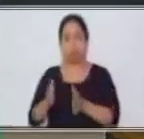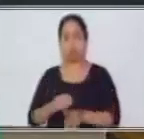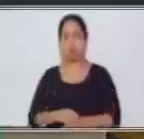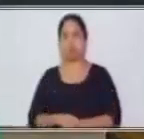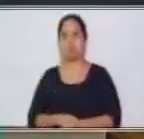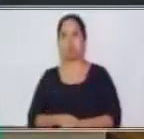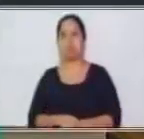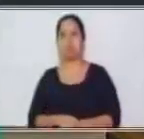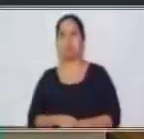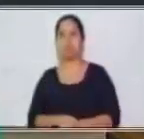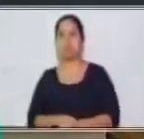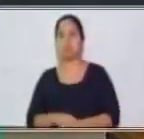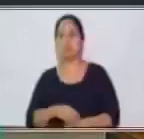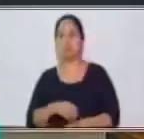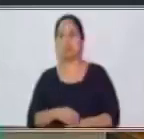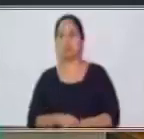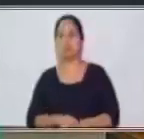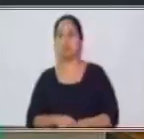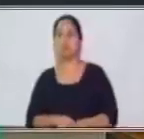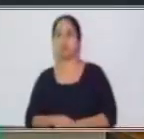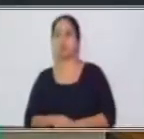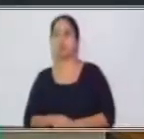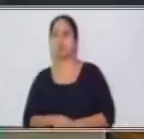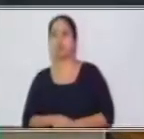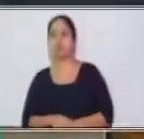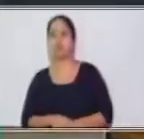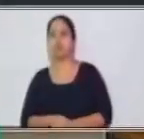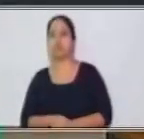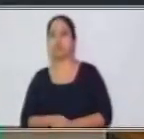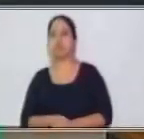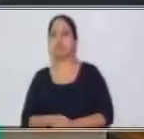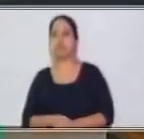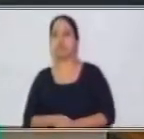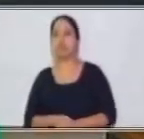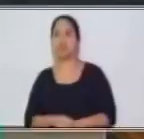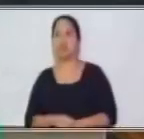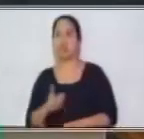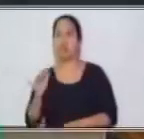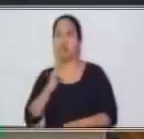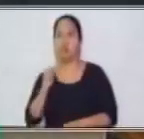Seno de alfa va a ser igual a y dividido r.